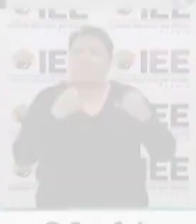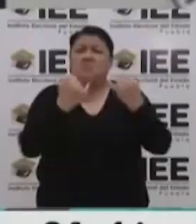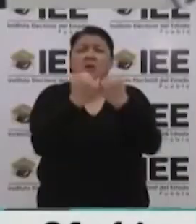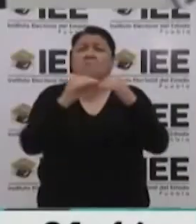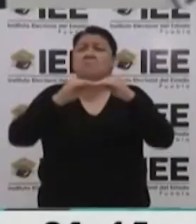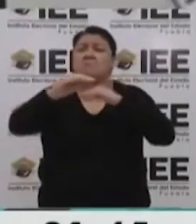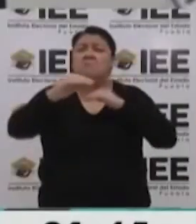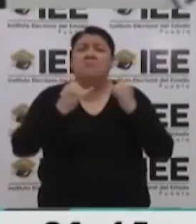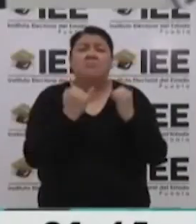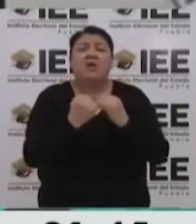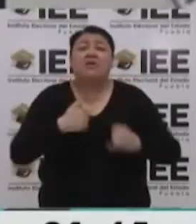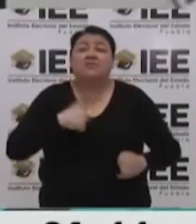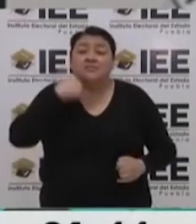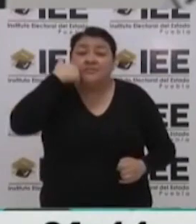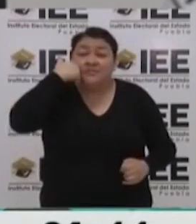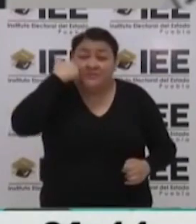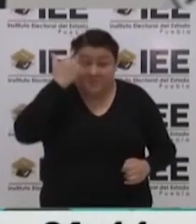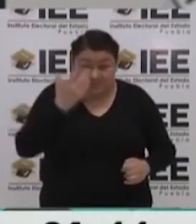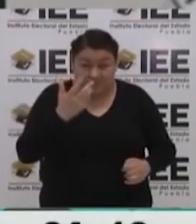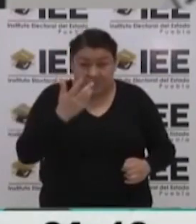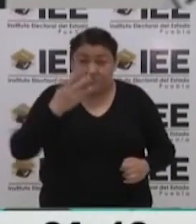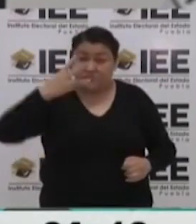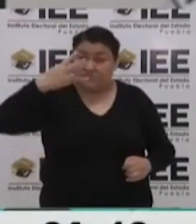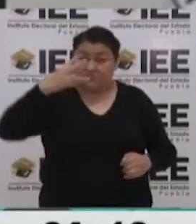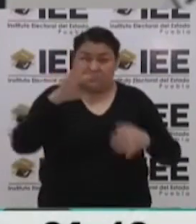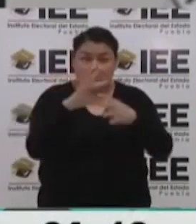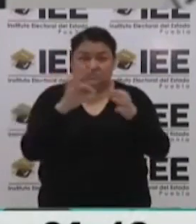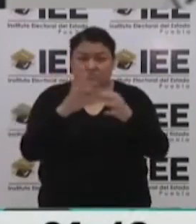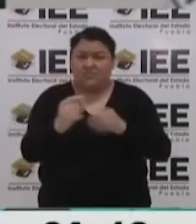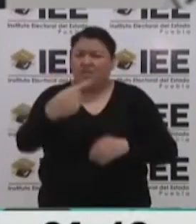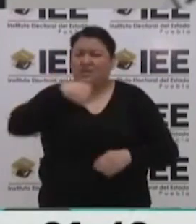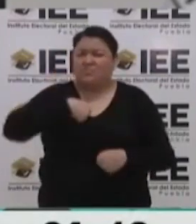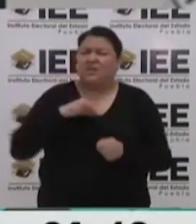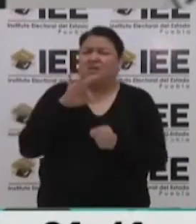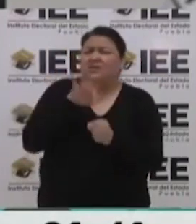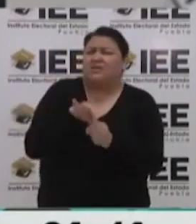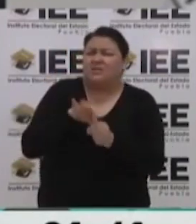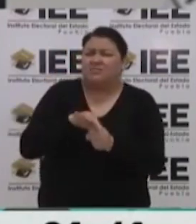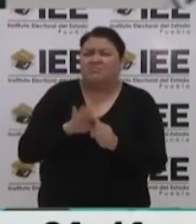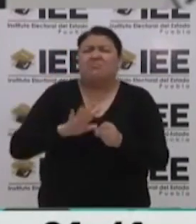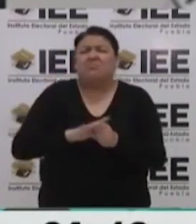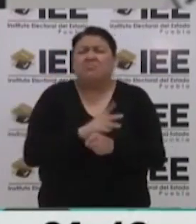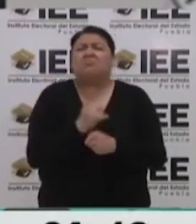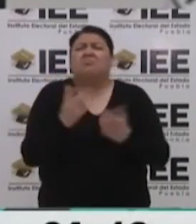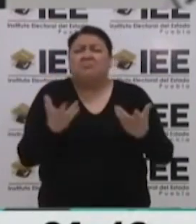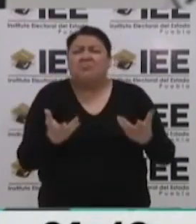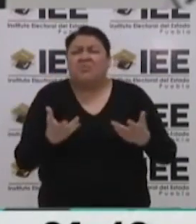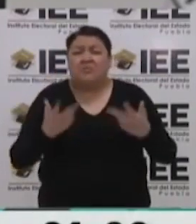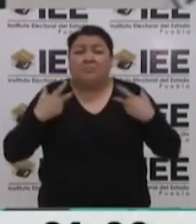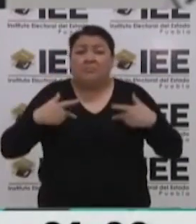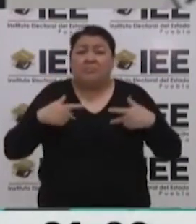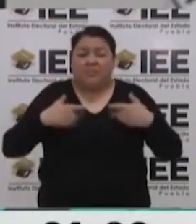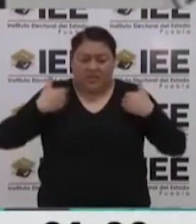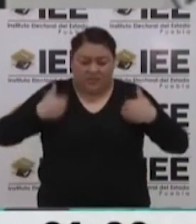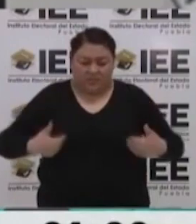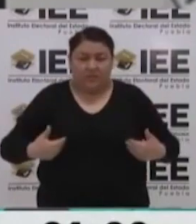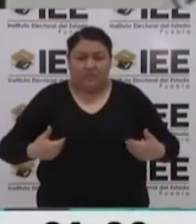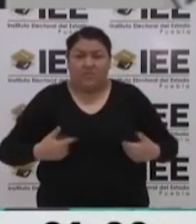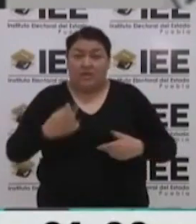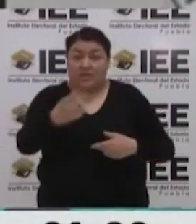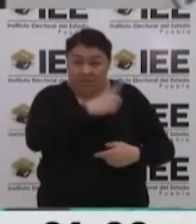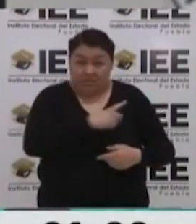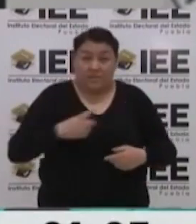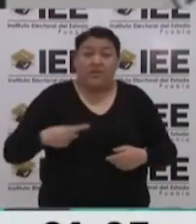lo necesitábamos yo quiero darte tres razones importantes por las que creo que debes de votar por la ciudadanía real